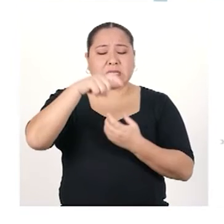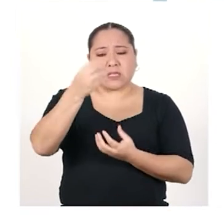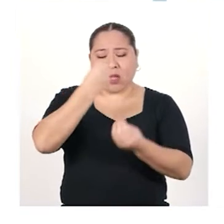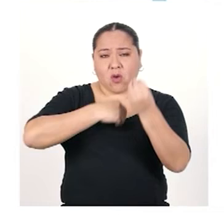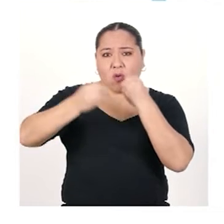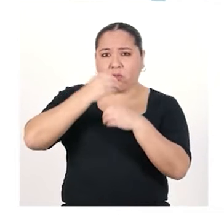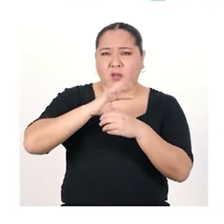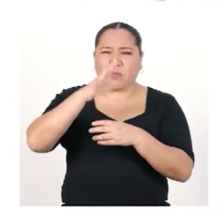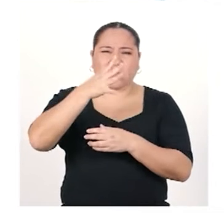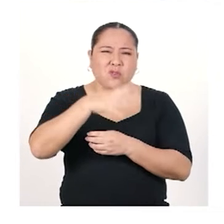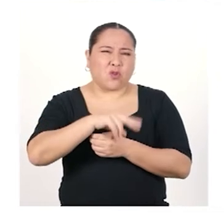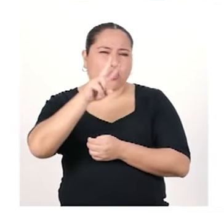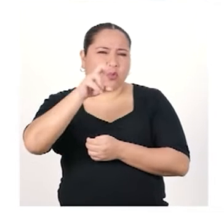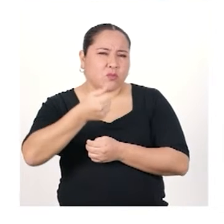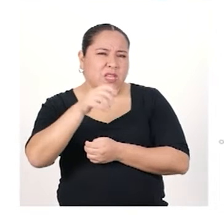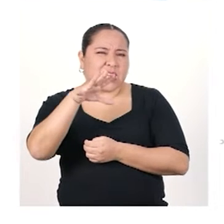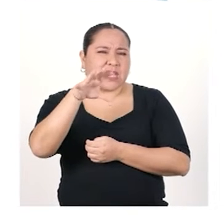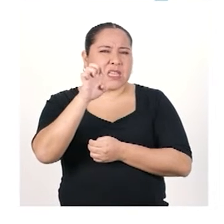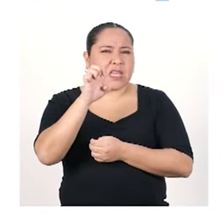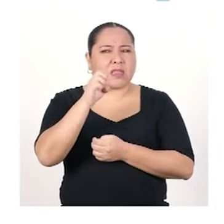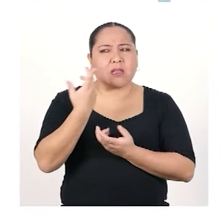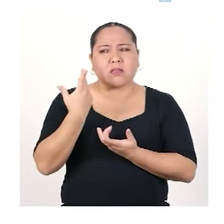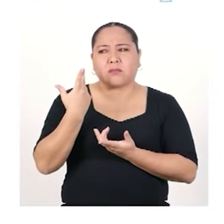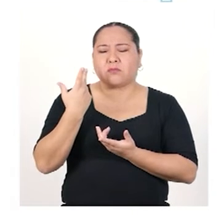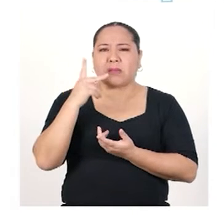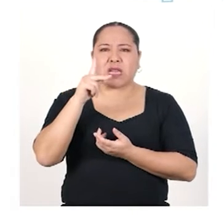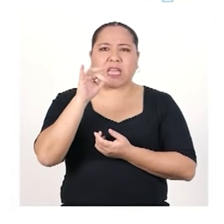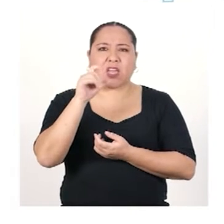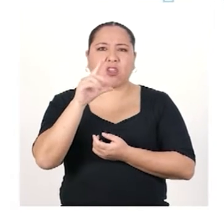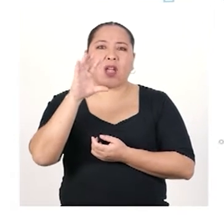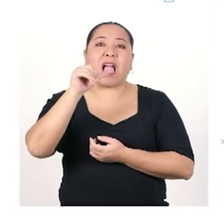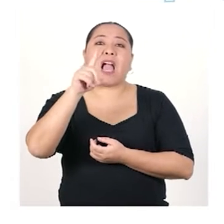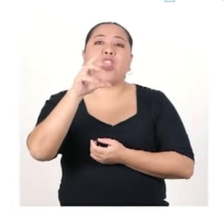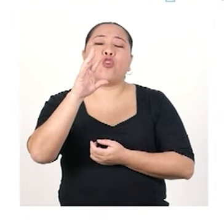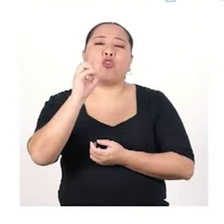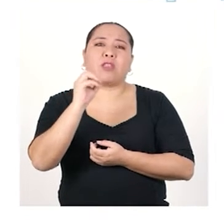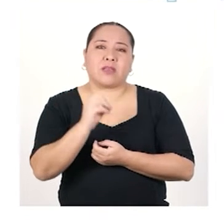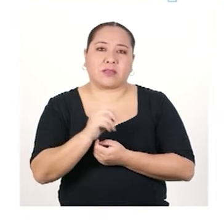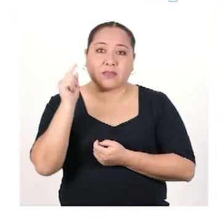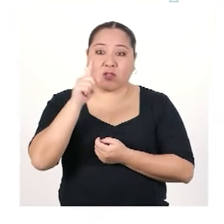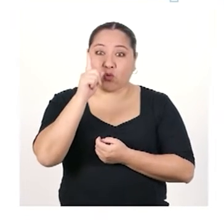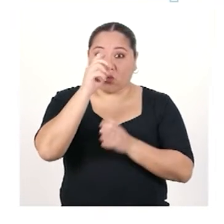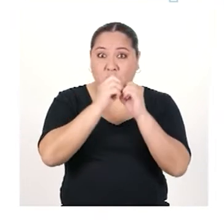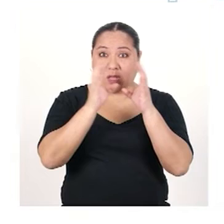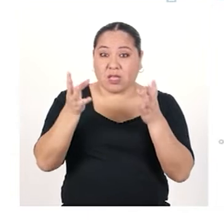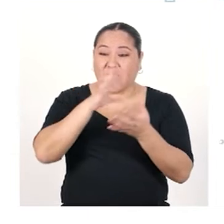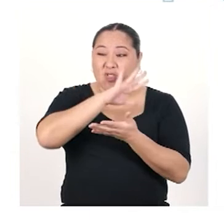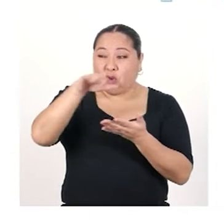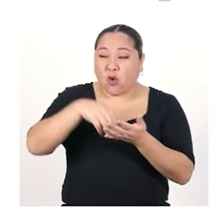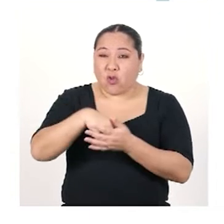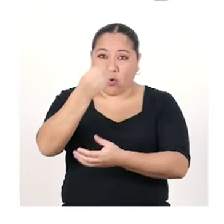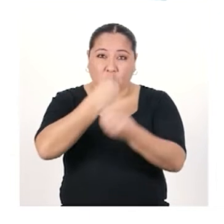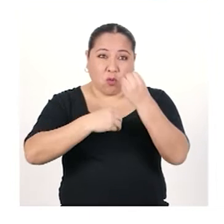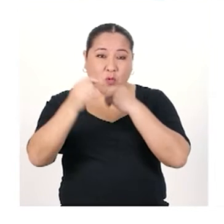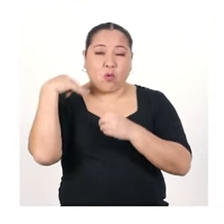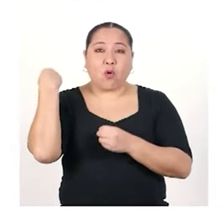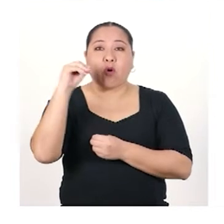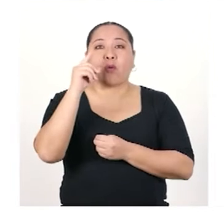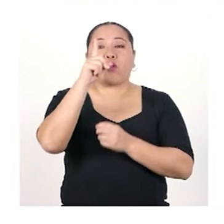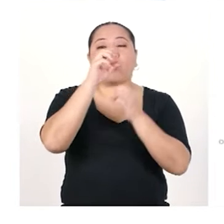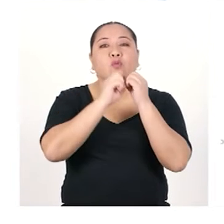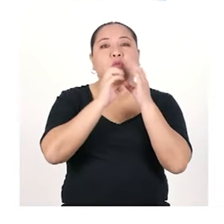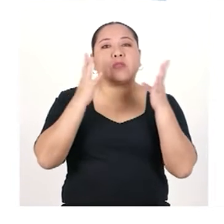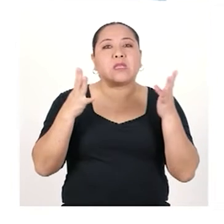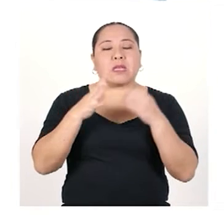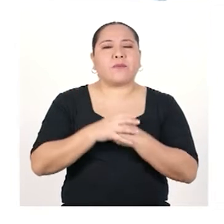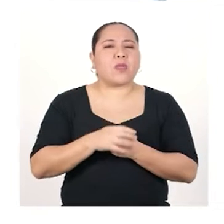debe comer alrededor de 2.500 kilocalorías al día. Del total de calorías que debe comer un adolescente